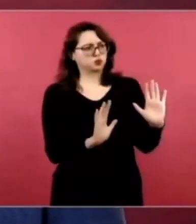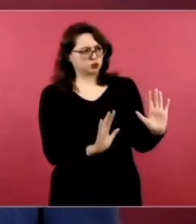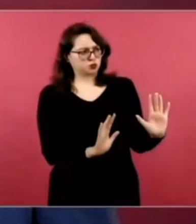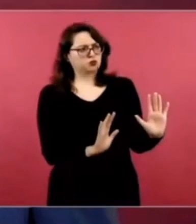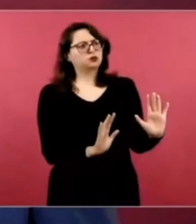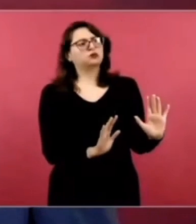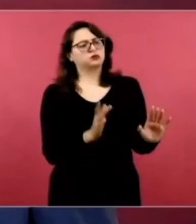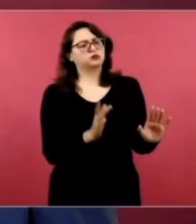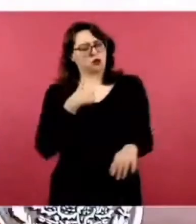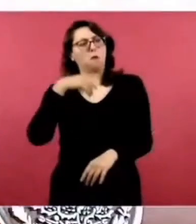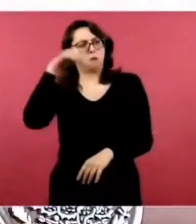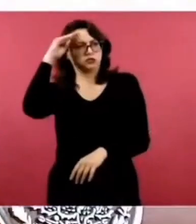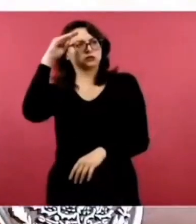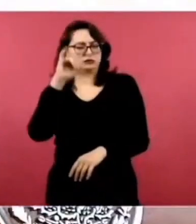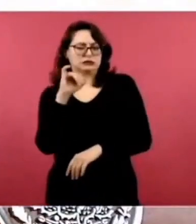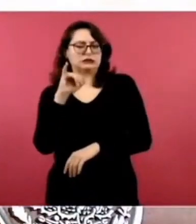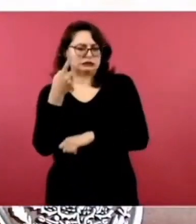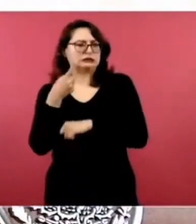transgénico.